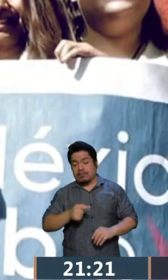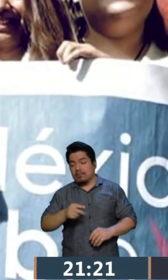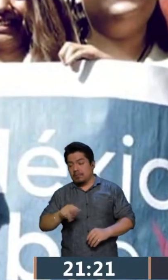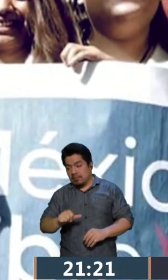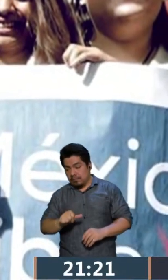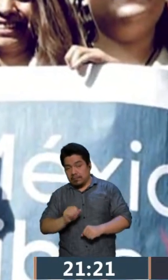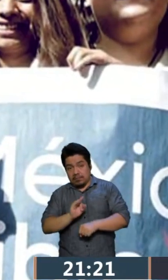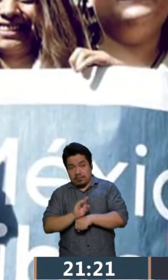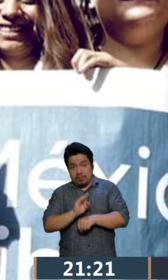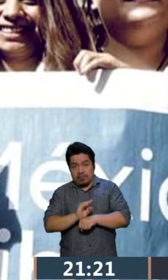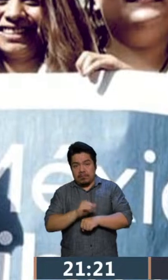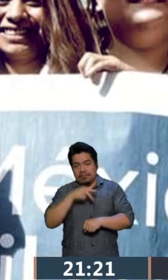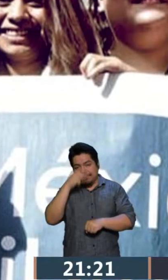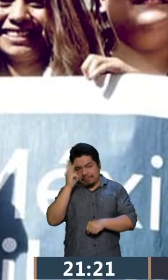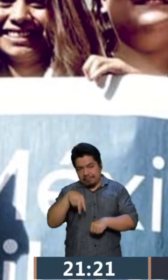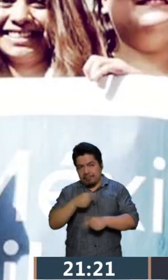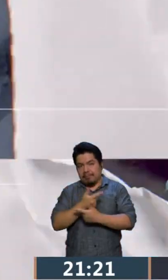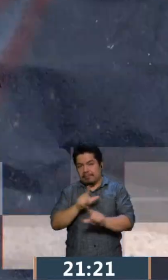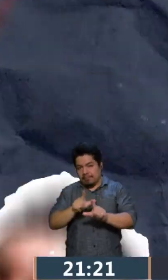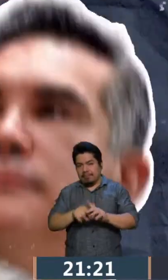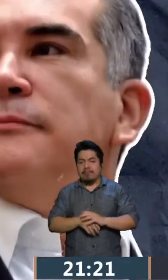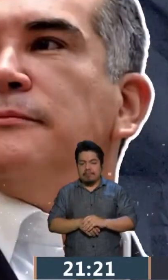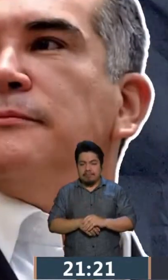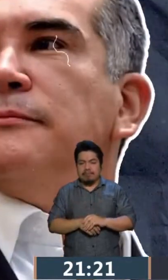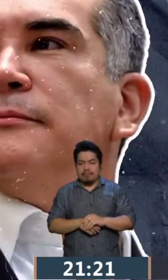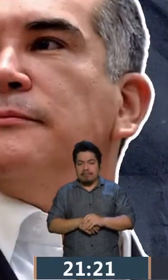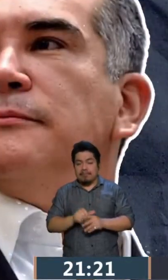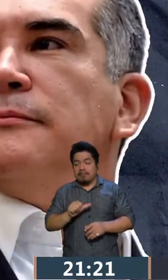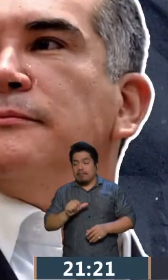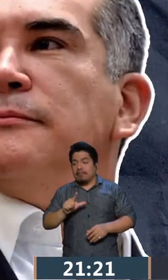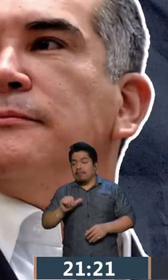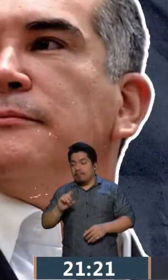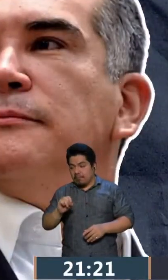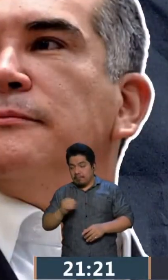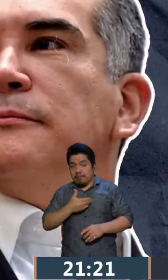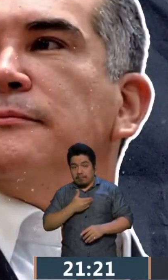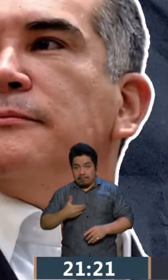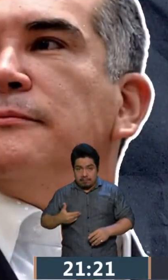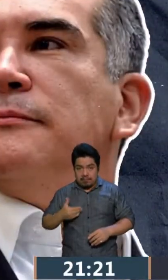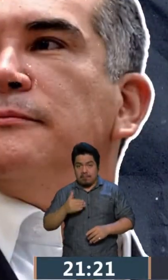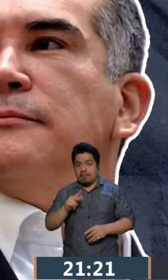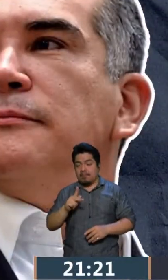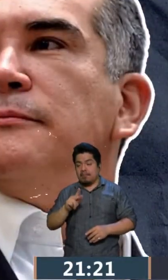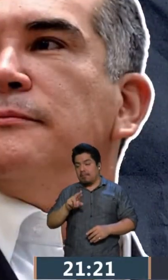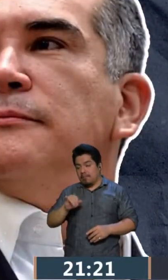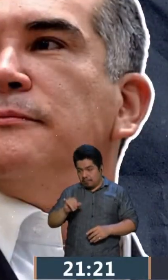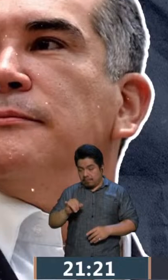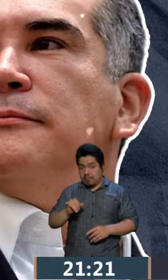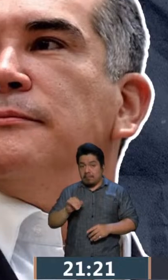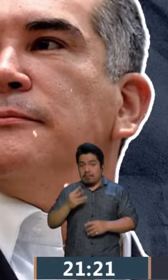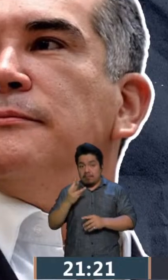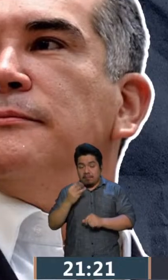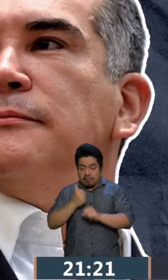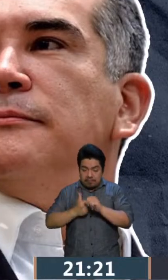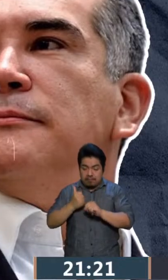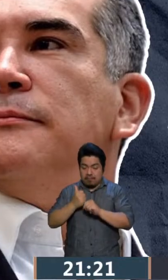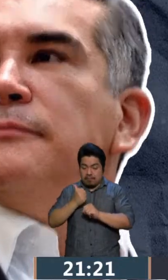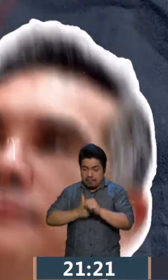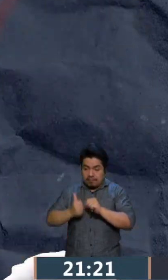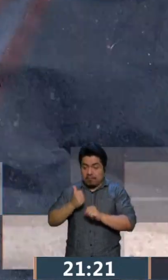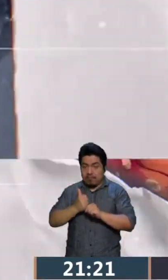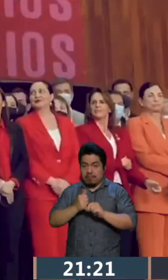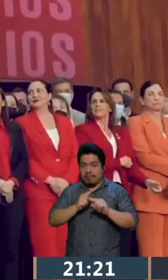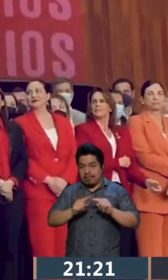Zavala, México Libre. Alito Moreno es actualmente presidente nacional del PRI y en los últimos 3 años ha atravesado